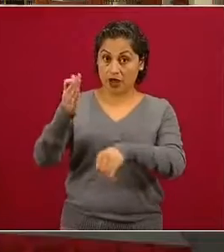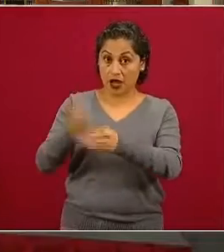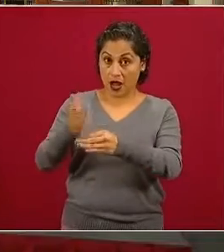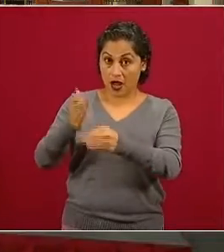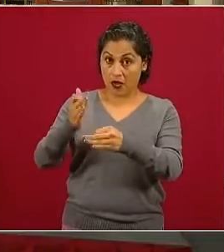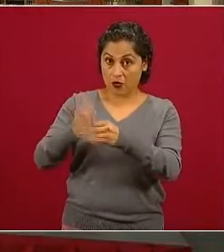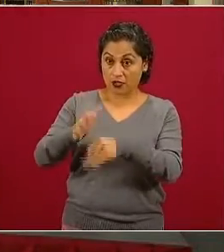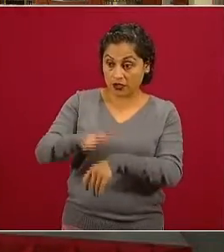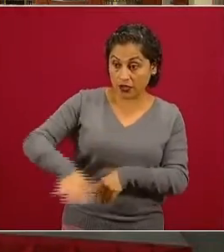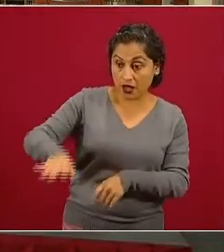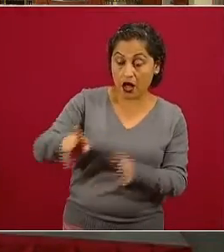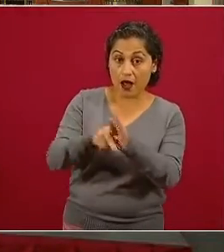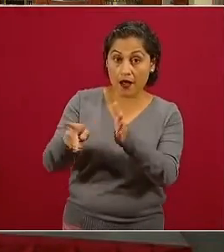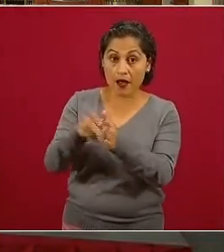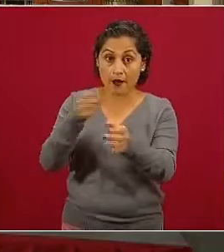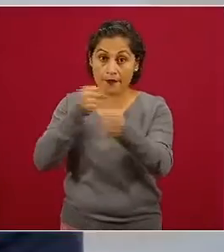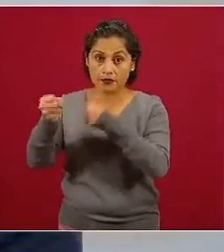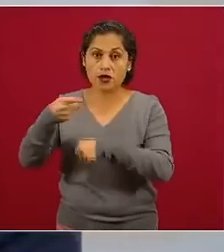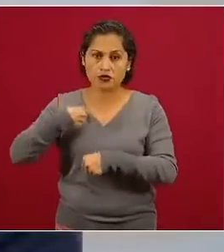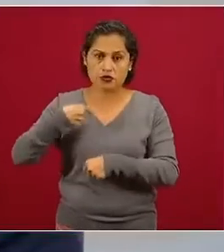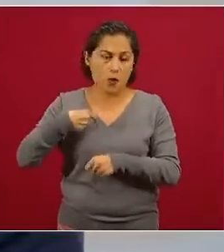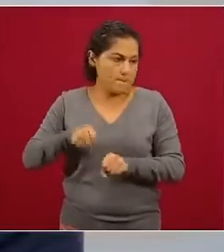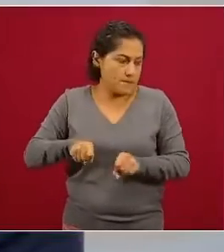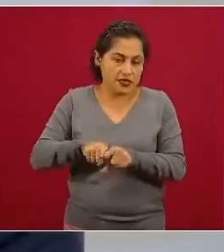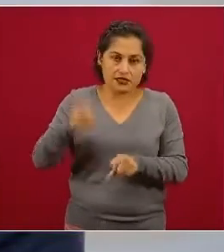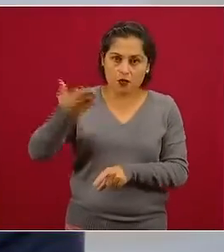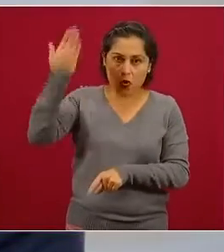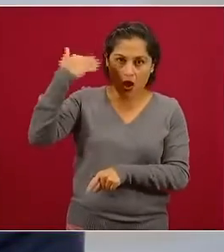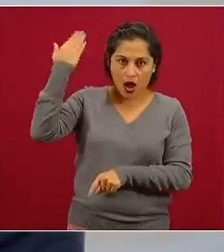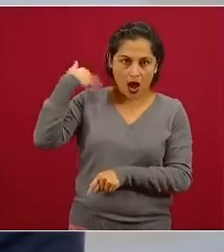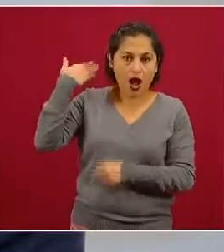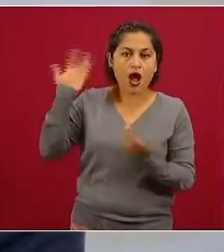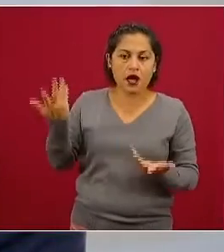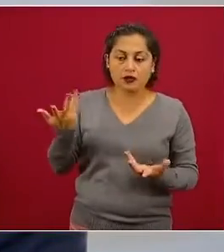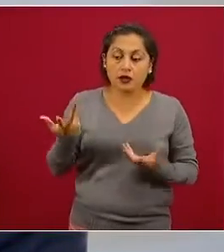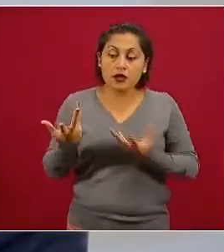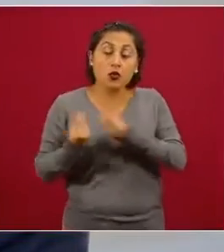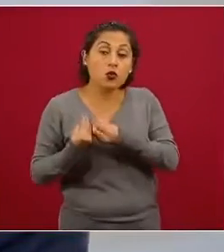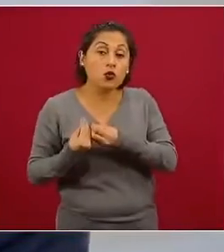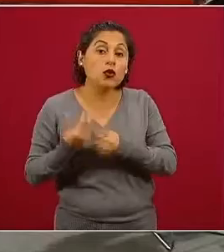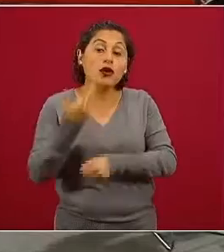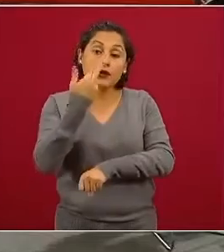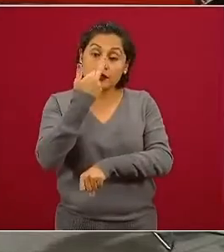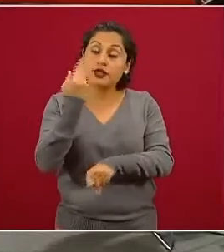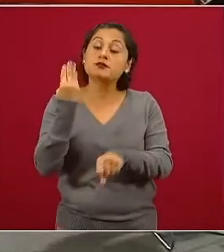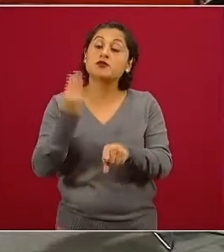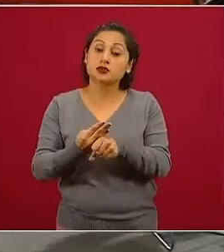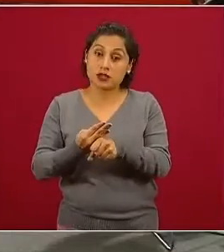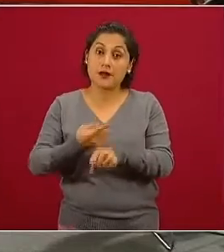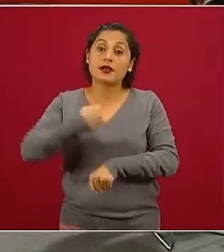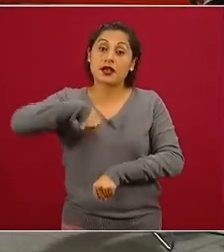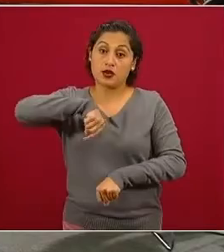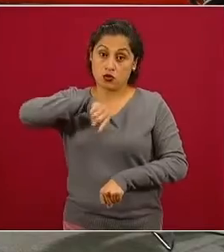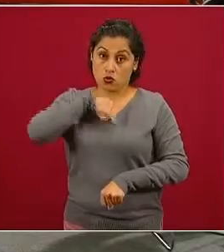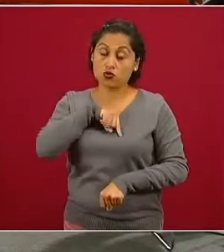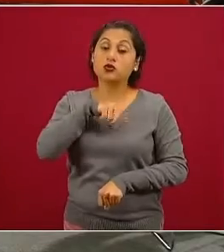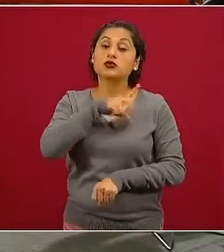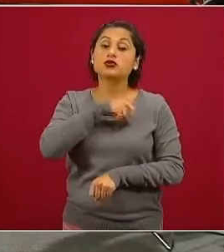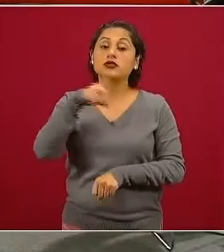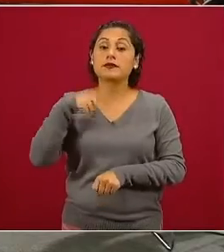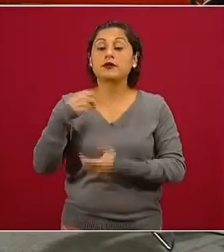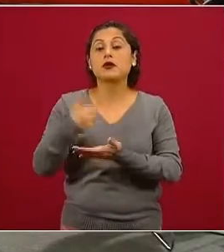una epidemia como este caso, pero estamos hablando de un problema muy grave por la democracia, por el futuro de todos. Por tanto, no es